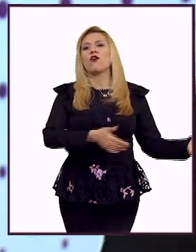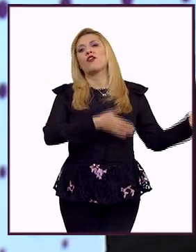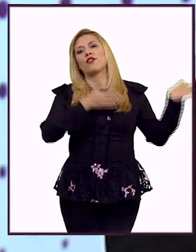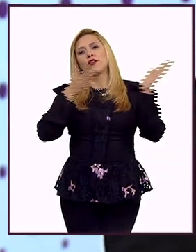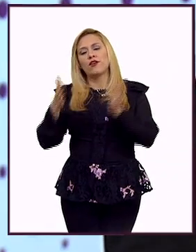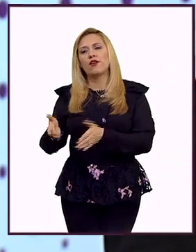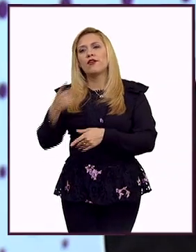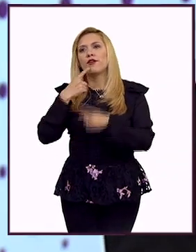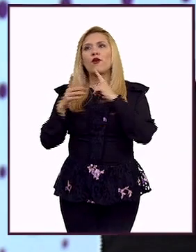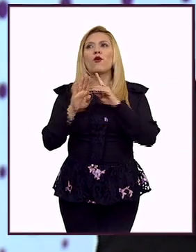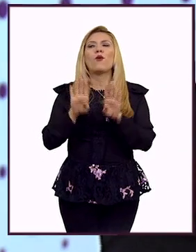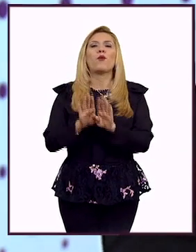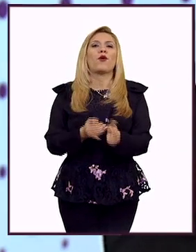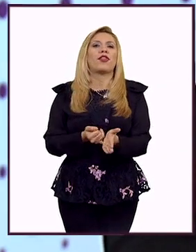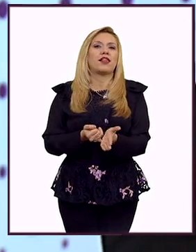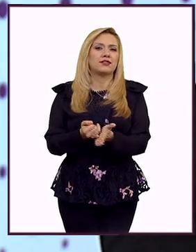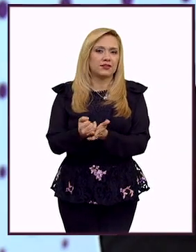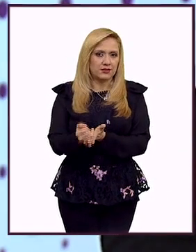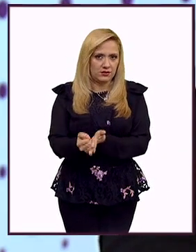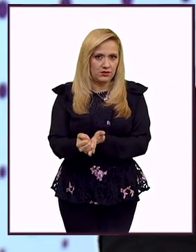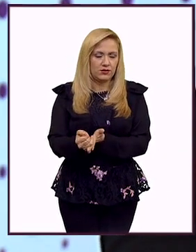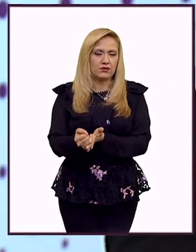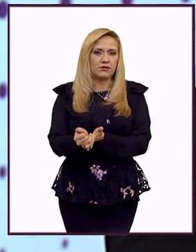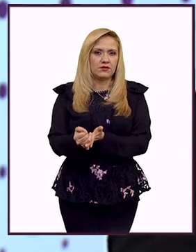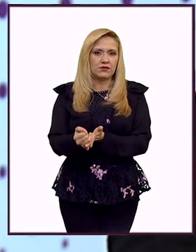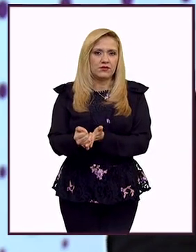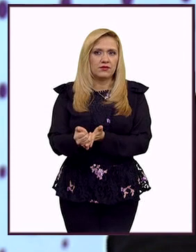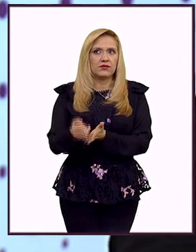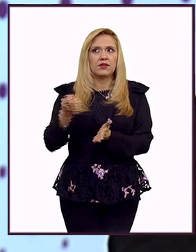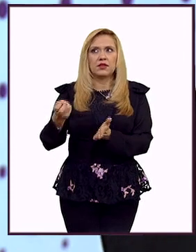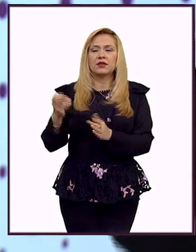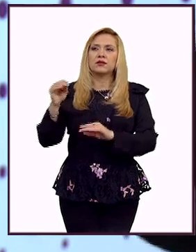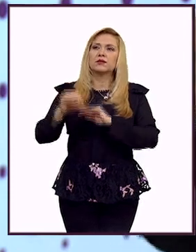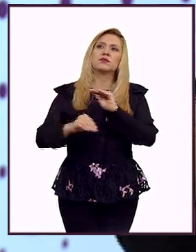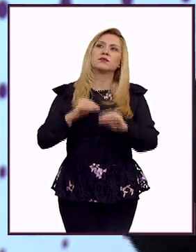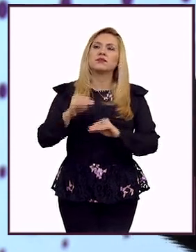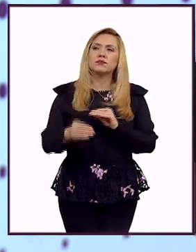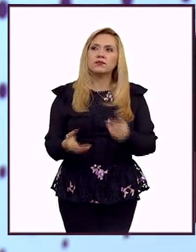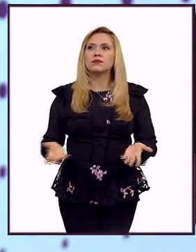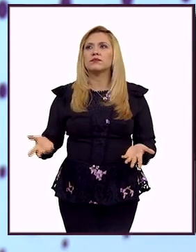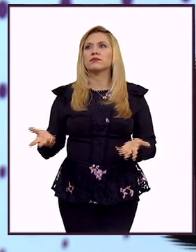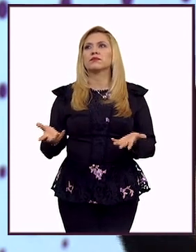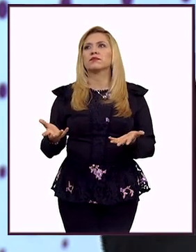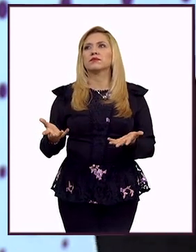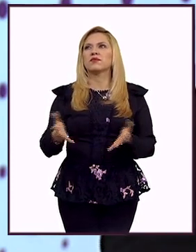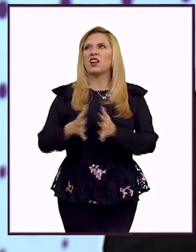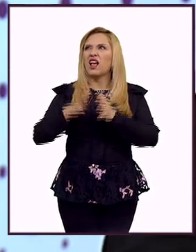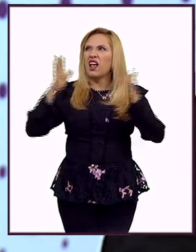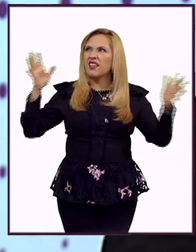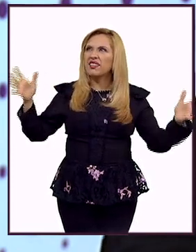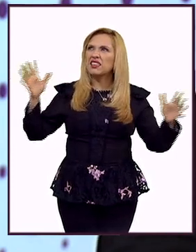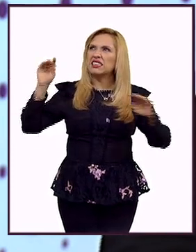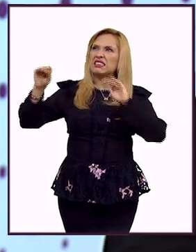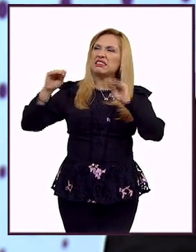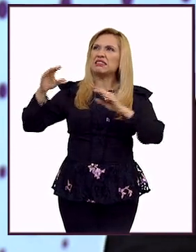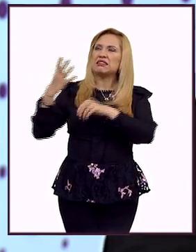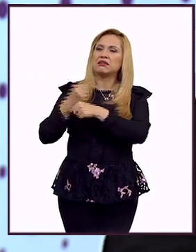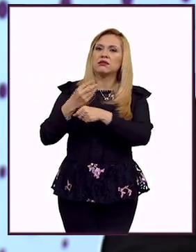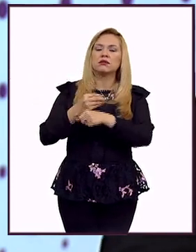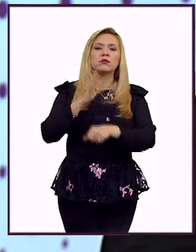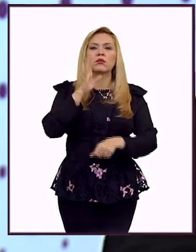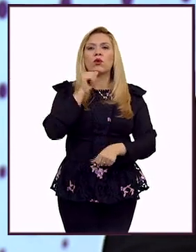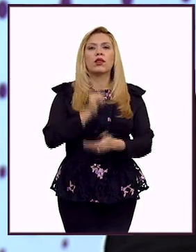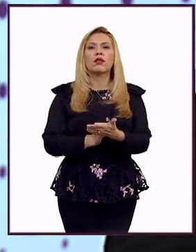la toma de decisiones, ¿no? O sea, los proyectos de desarrollo, los proyectos de infraestructura, los megaproyectos o los proyectos extractivos ya no pueden